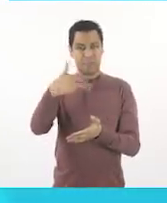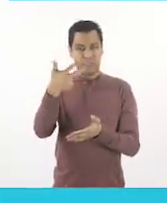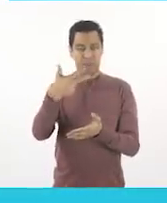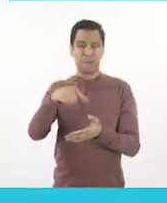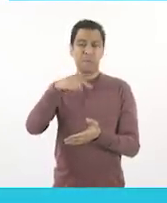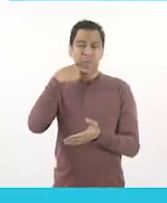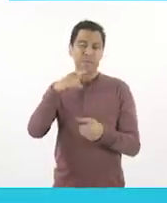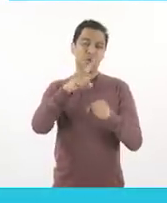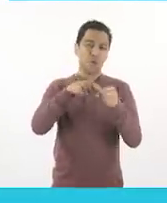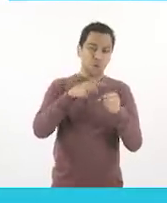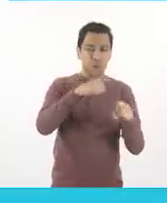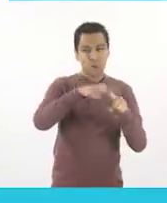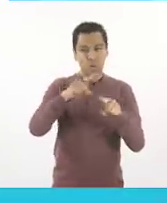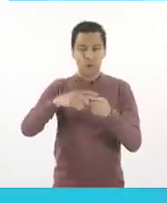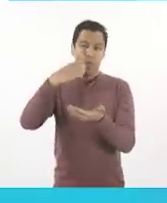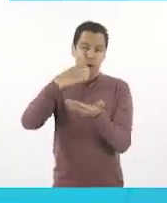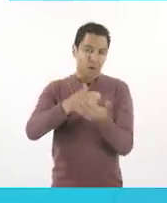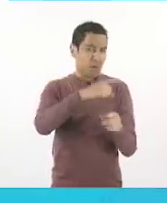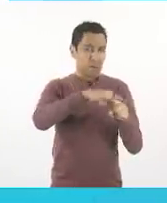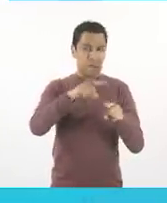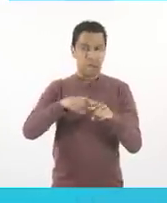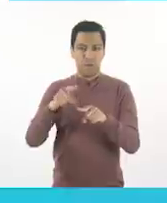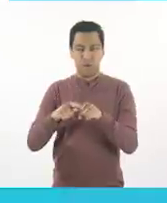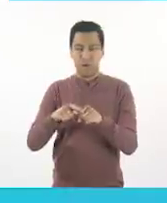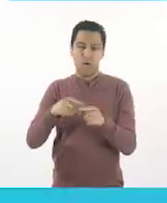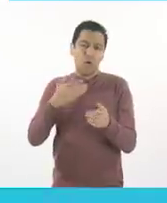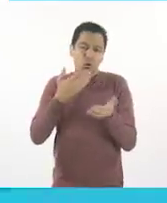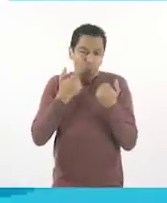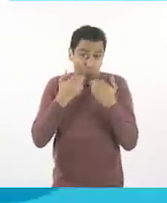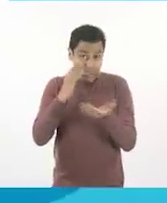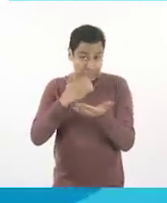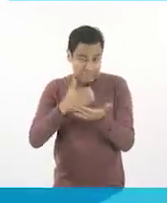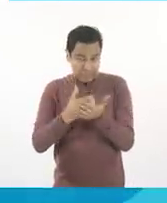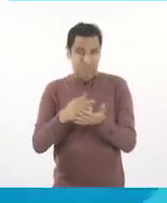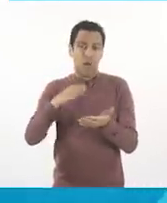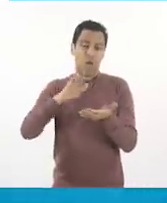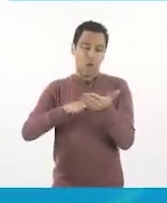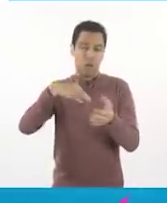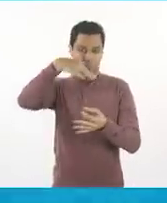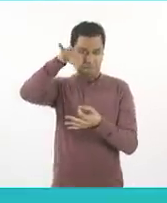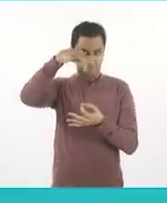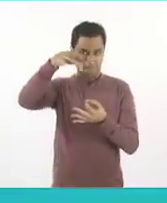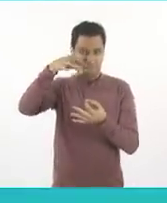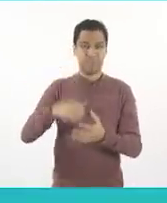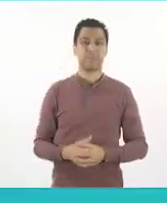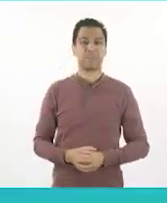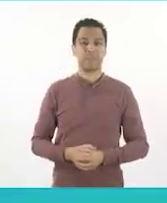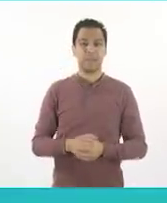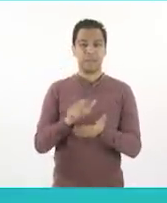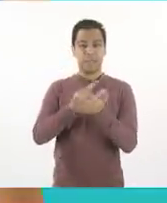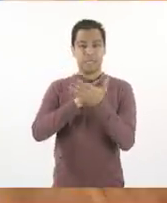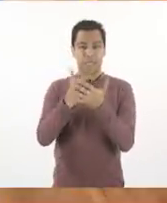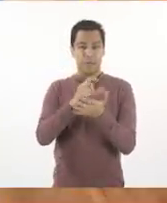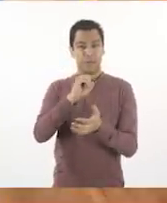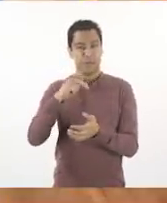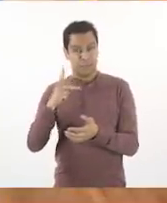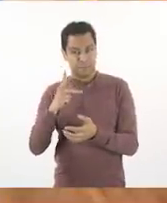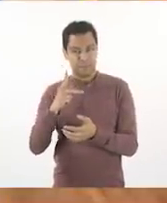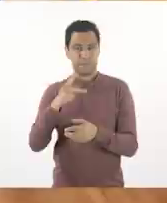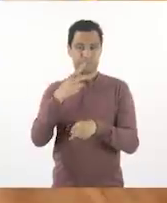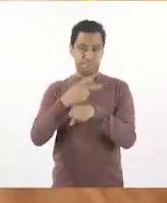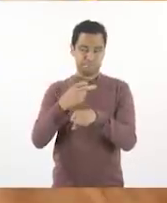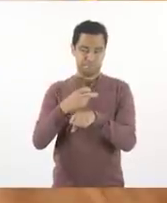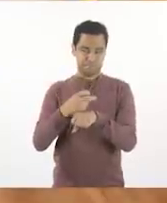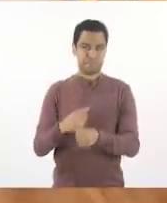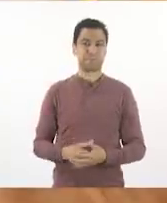lápiz, colores, una libreta o si no tienen alguna hoja que tengan suelta. Muy bien, su libro de matemáticas de segundo grado, ¿verdad, Rosalba?